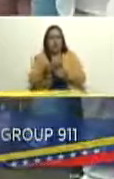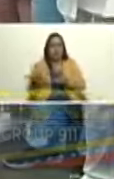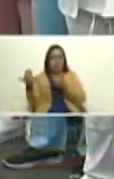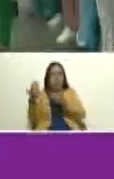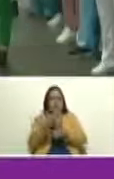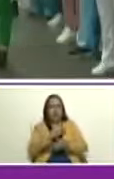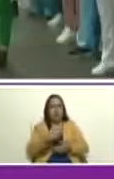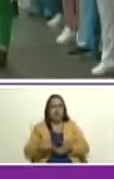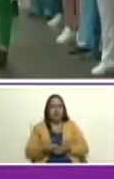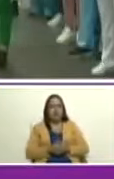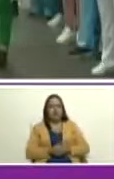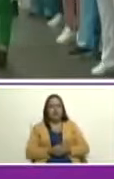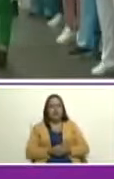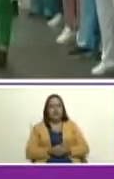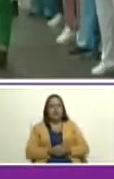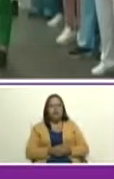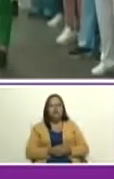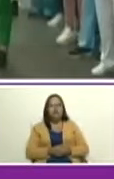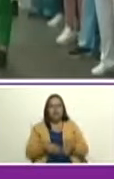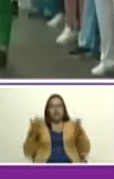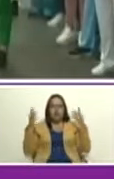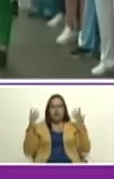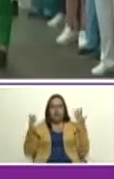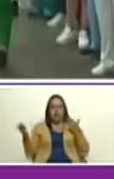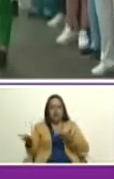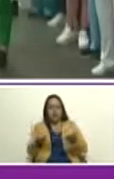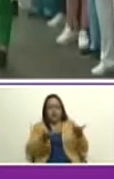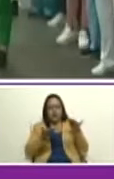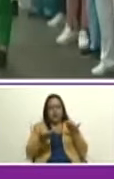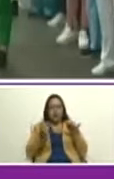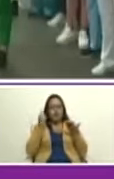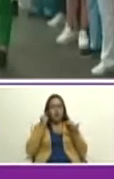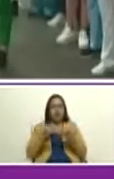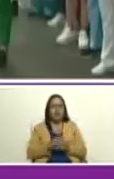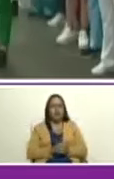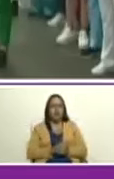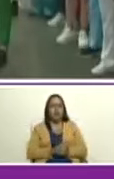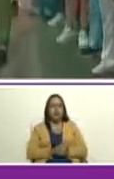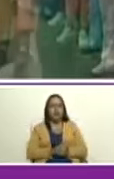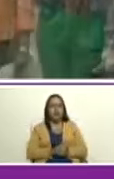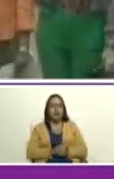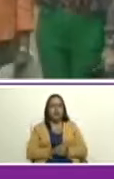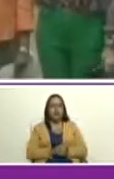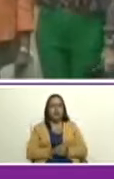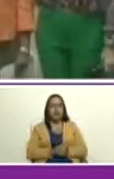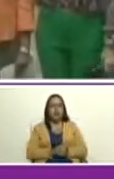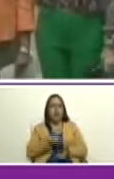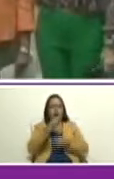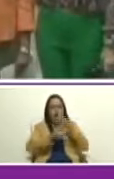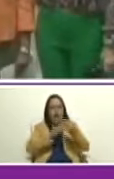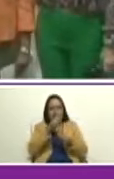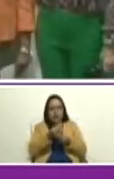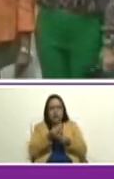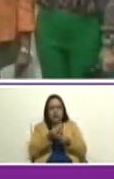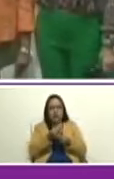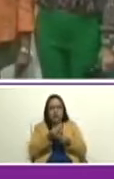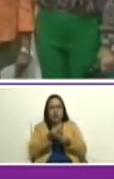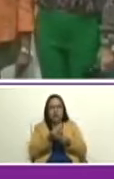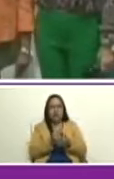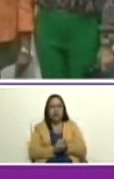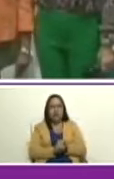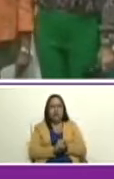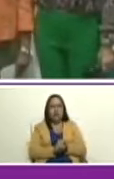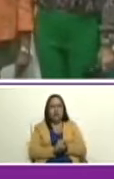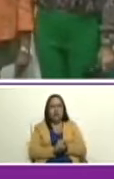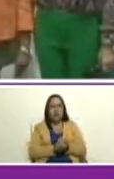comandante. Tenemos un aplauso para ustedes, para estas mujeres, chicas. ¿Ah? Hacen un emprendimiento